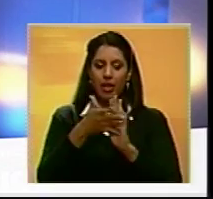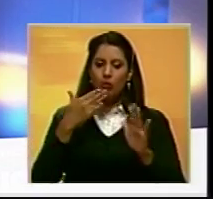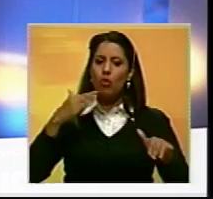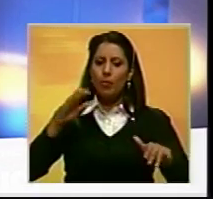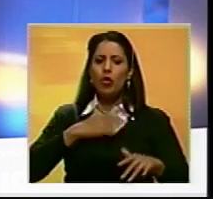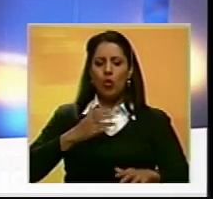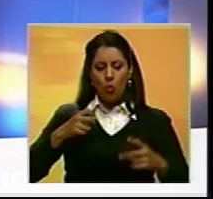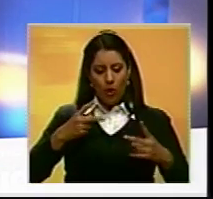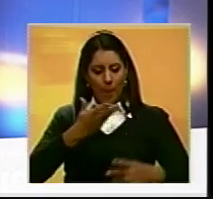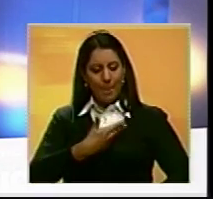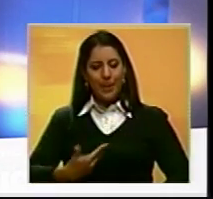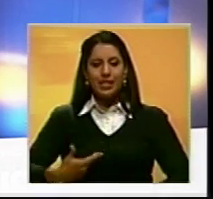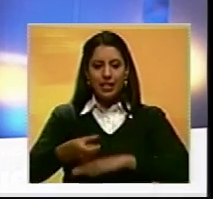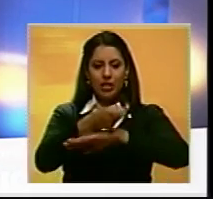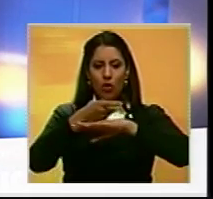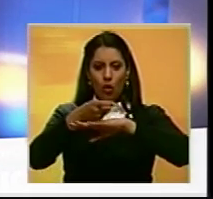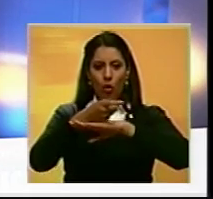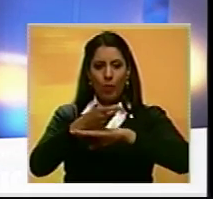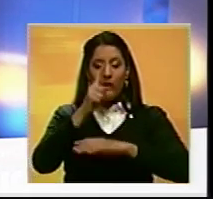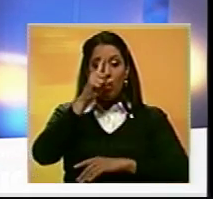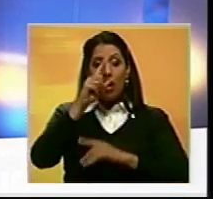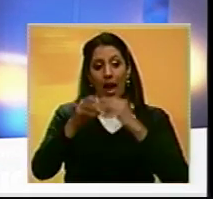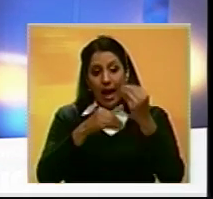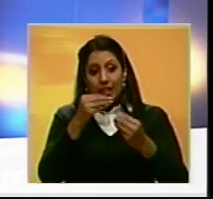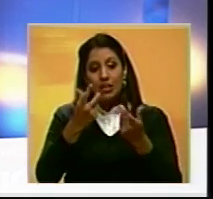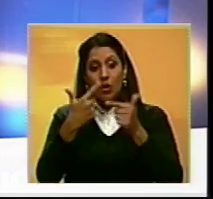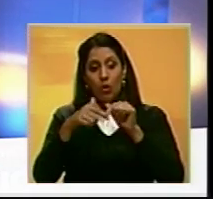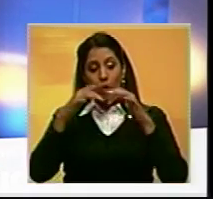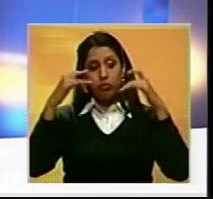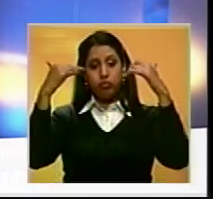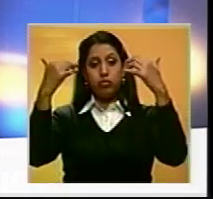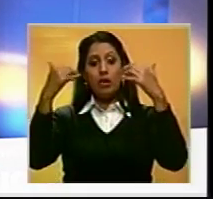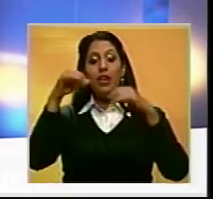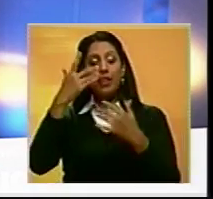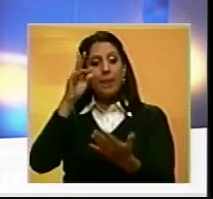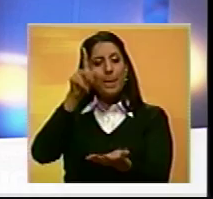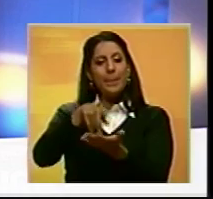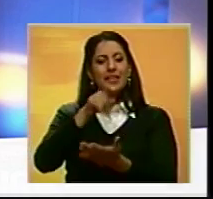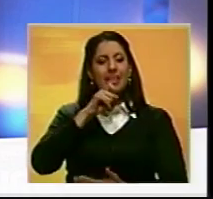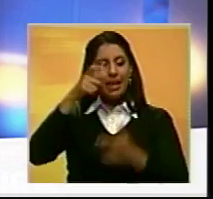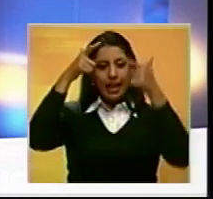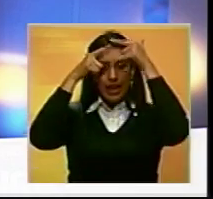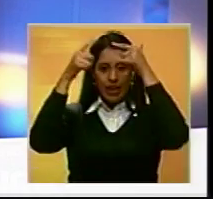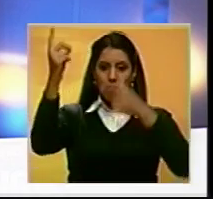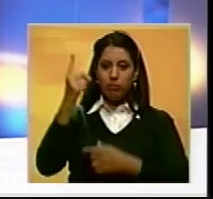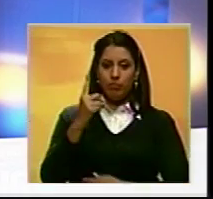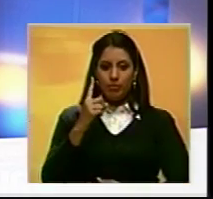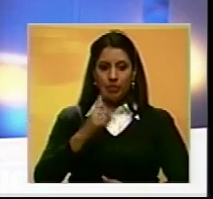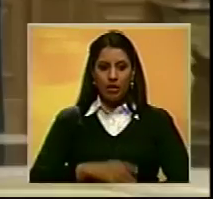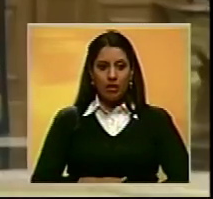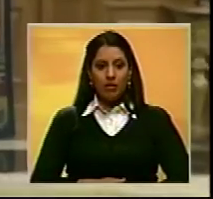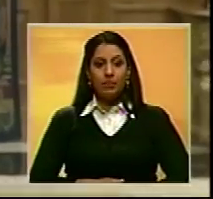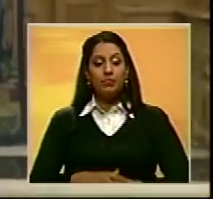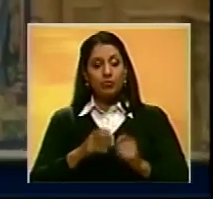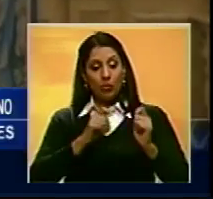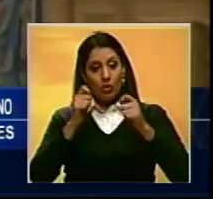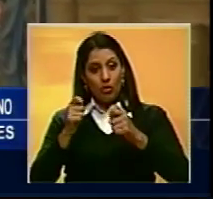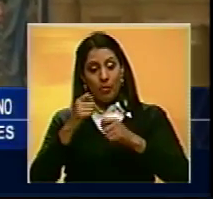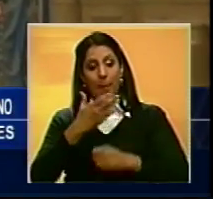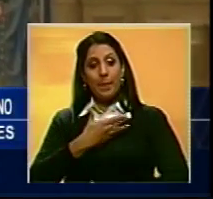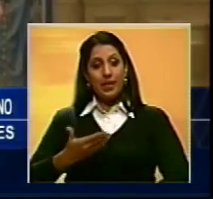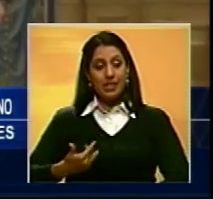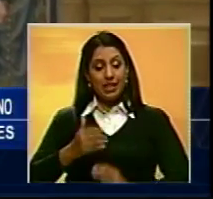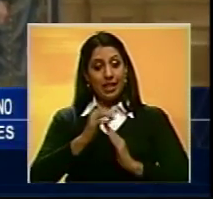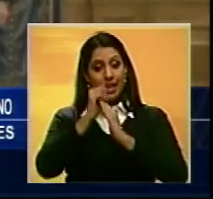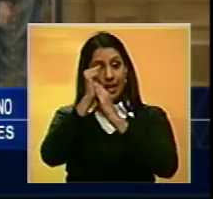juramentó como presidente del gobierno durante un acto en el Palacio de la Zarzuela y ante la presencia del rey Felipe VI. La toma de posesión